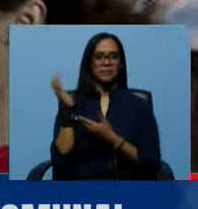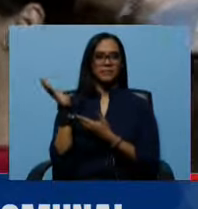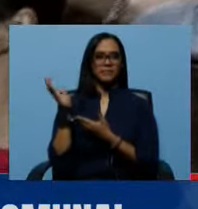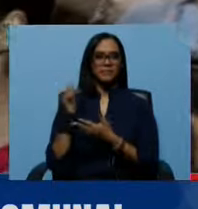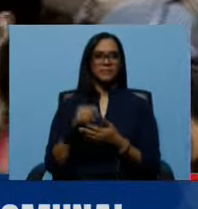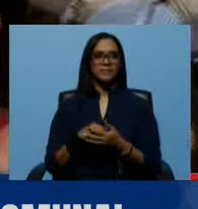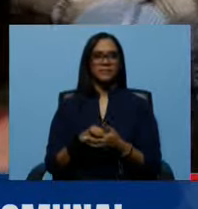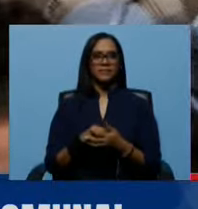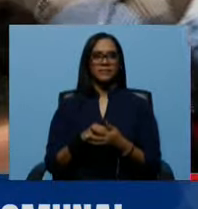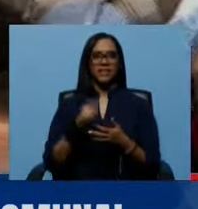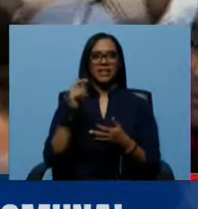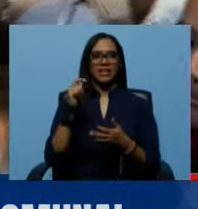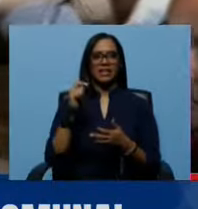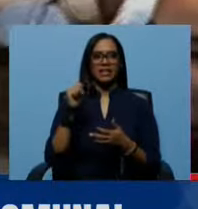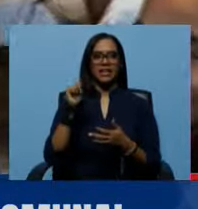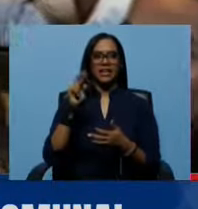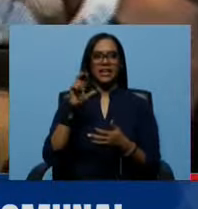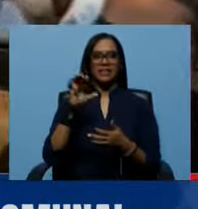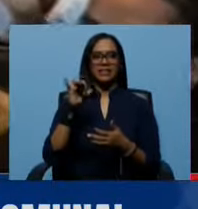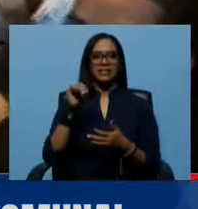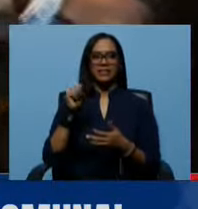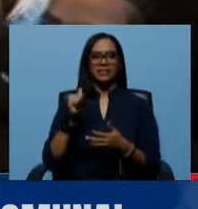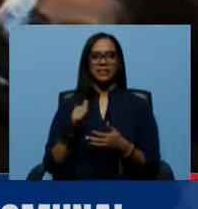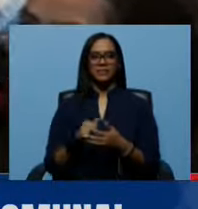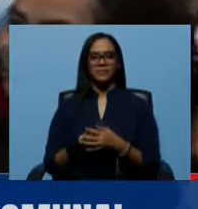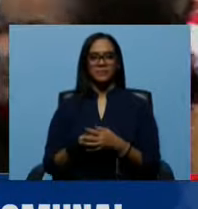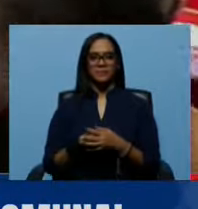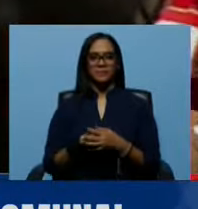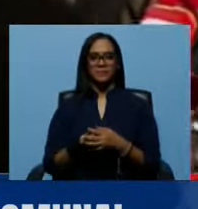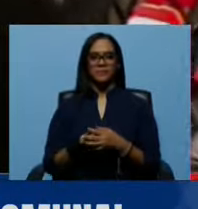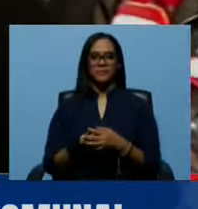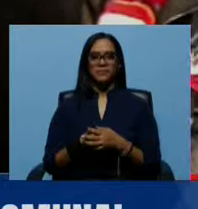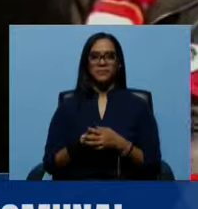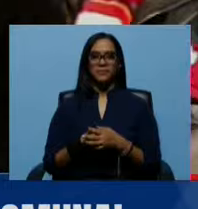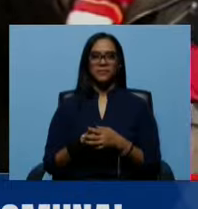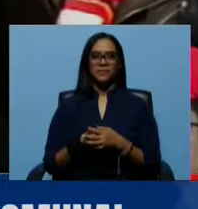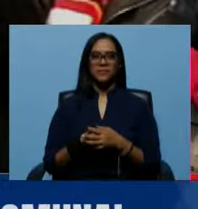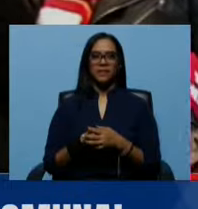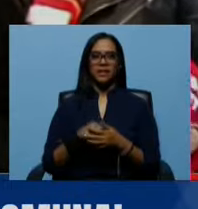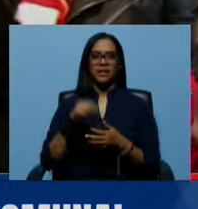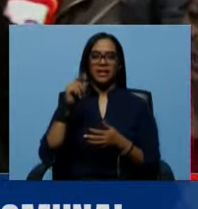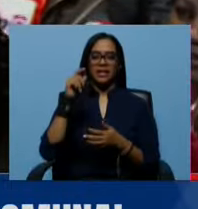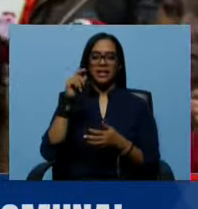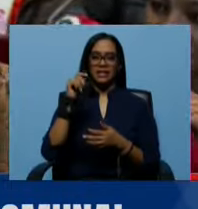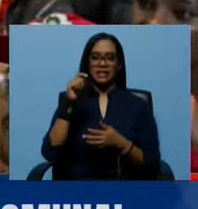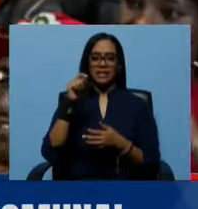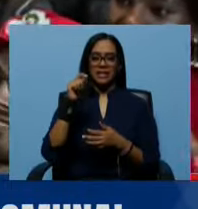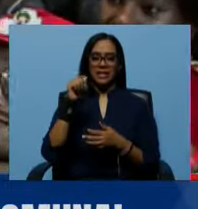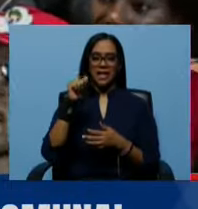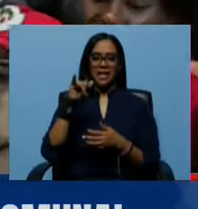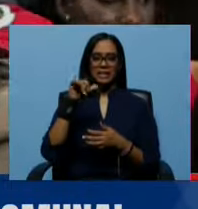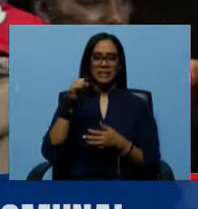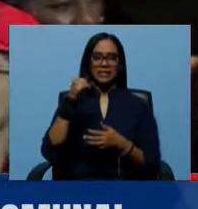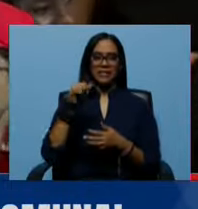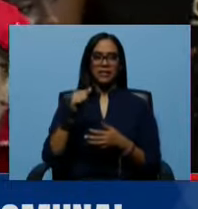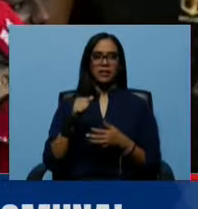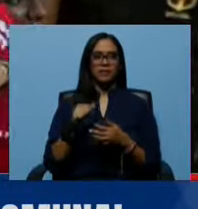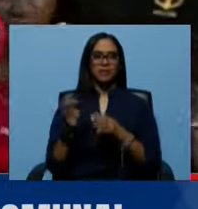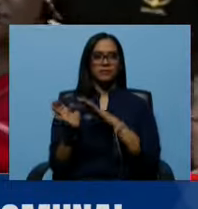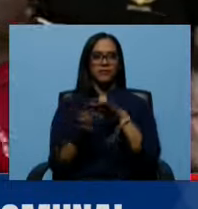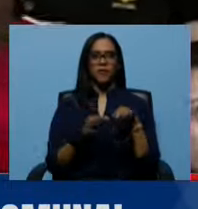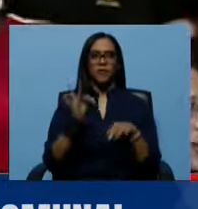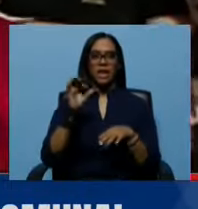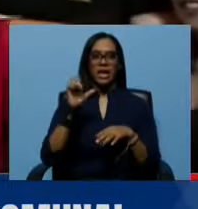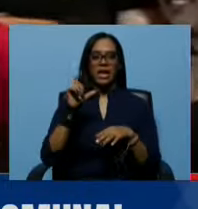Tarsia da Silva, Taisa Santos, Felipe Martins,